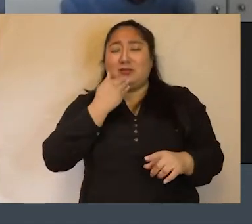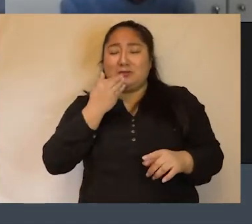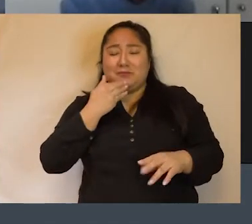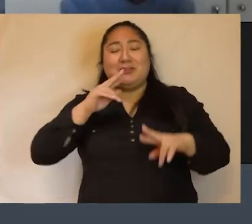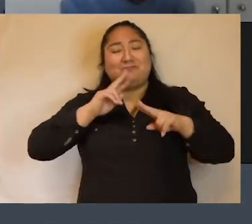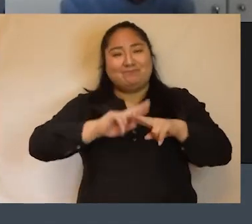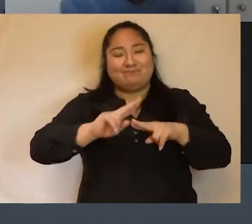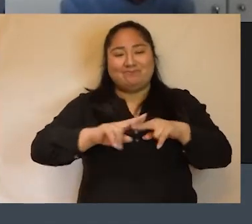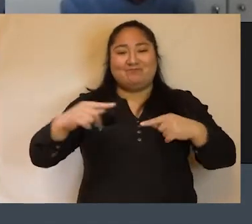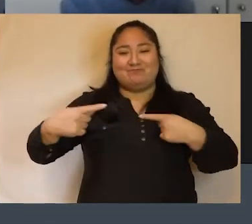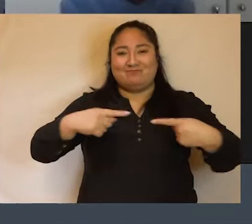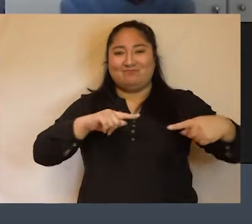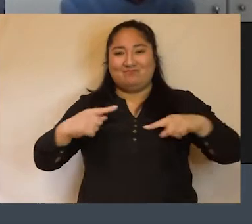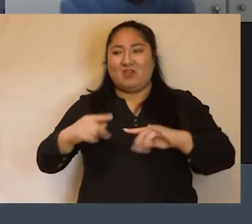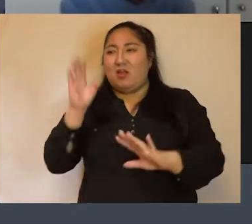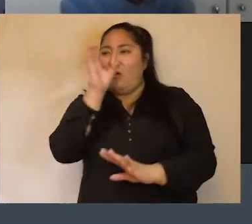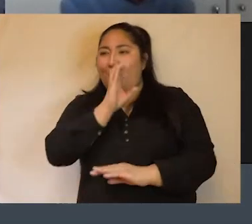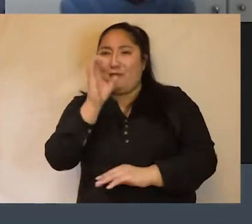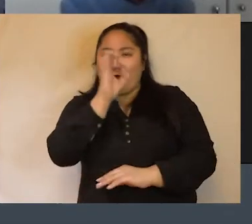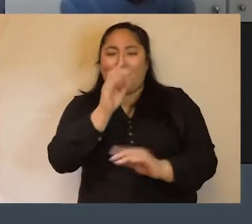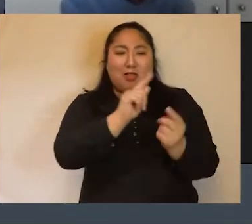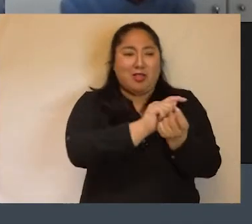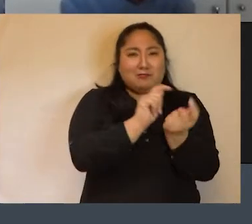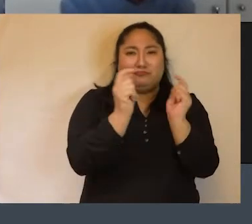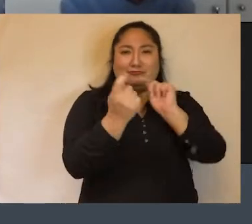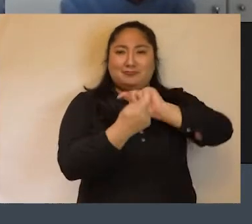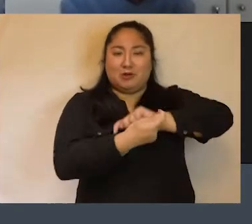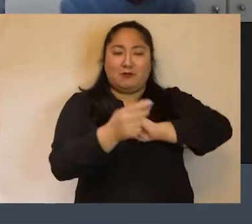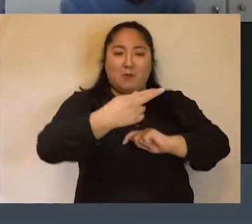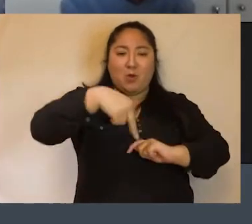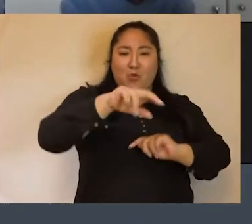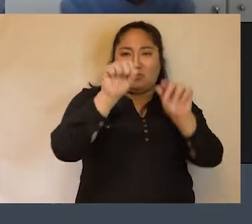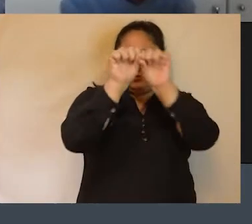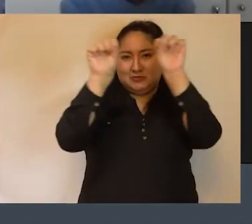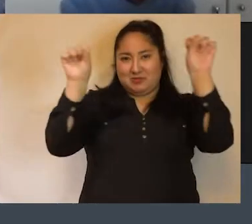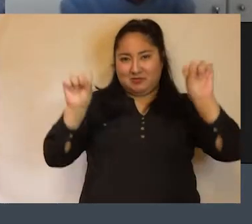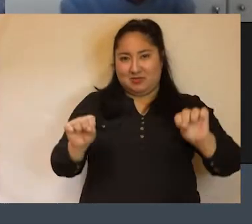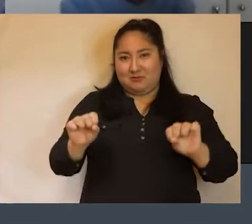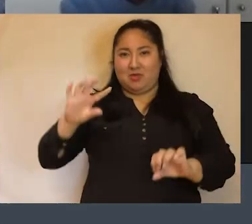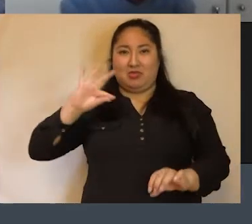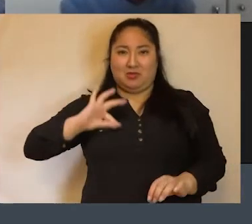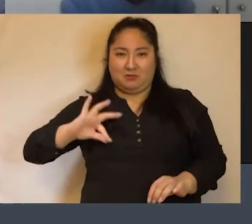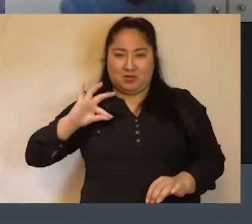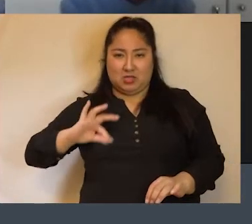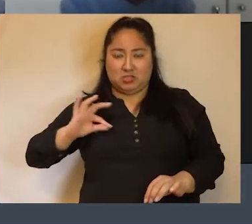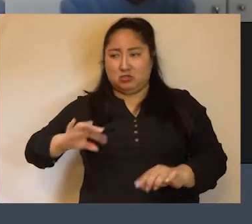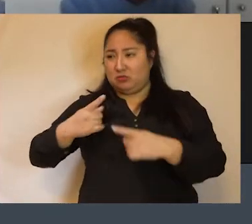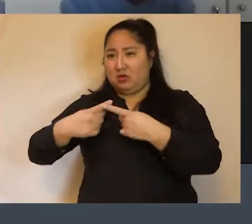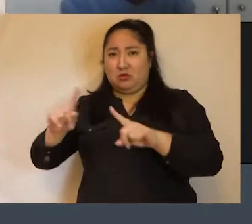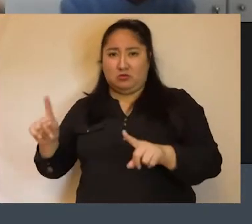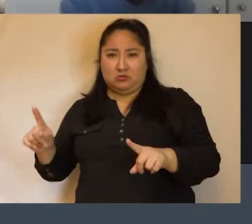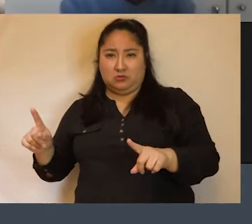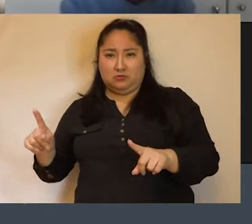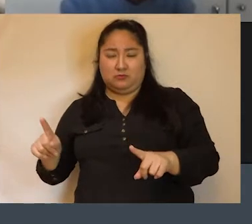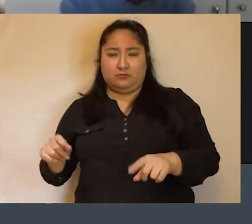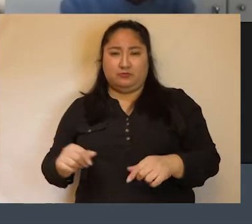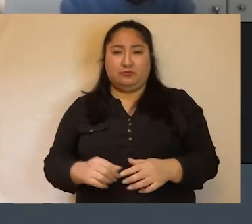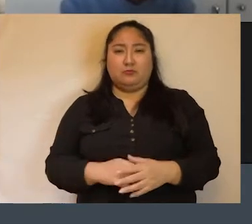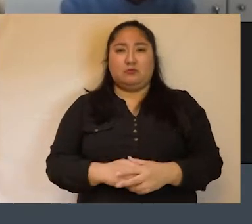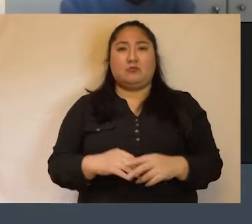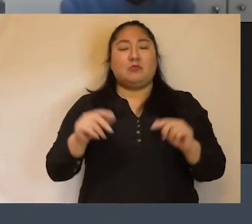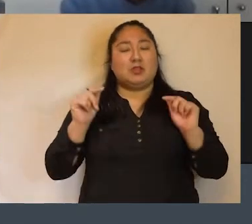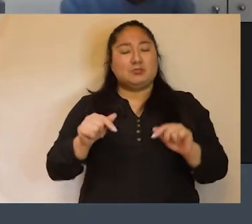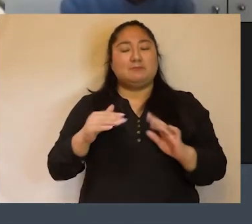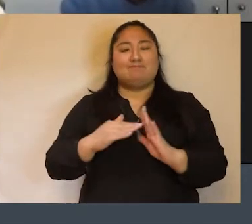una gran controversia y un debate explícito en la búsqueda de transformar nuestro sistema de pensiones en otro